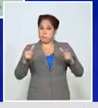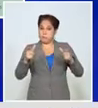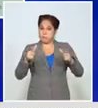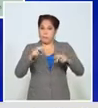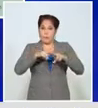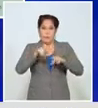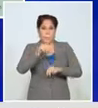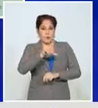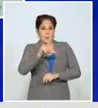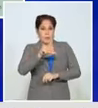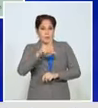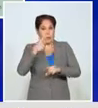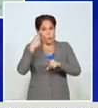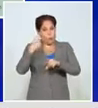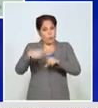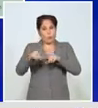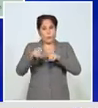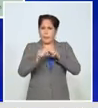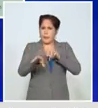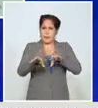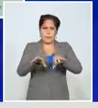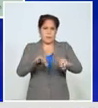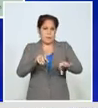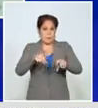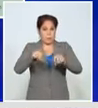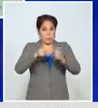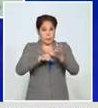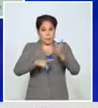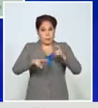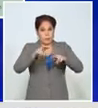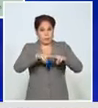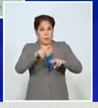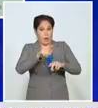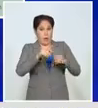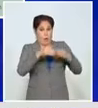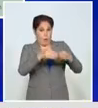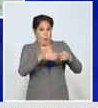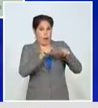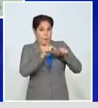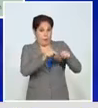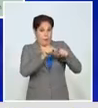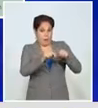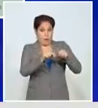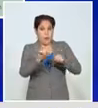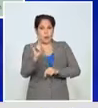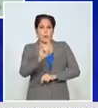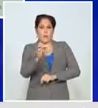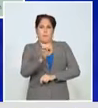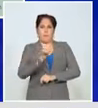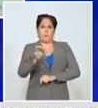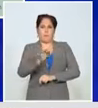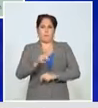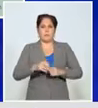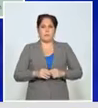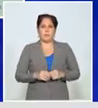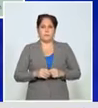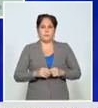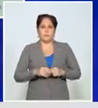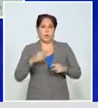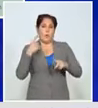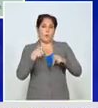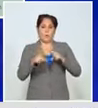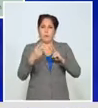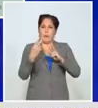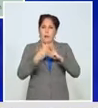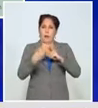Además, dispersos en el territorio en 9 de sus 13 municipios. Bayamo, que además es